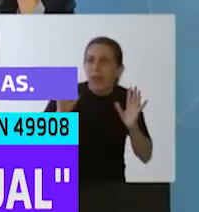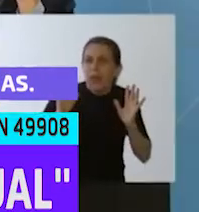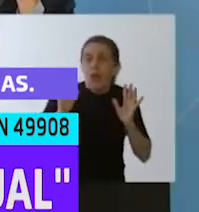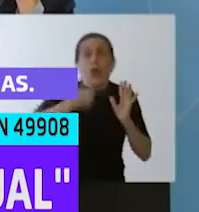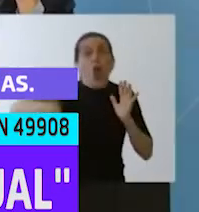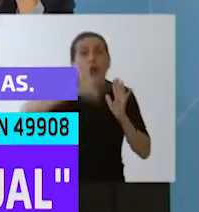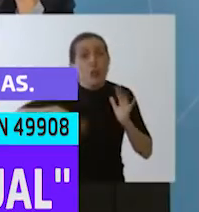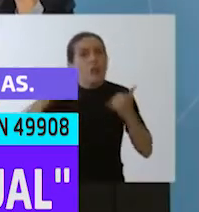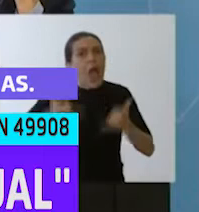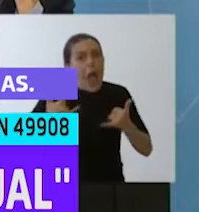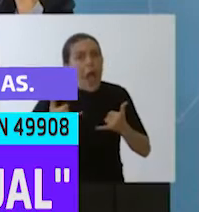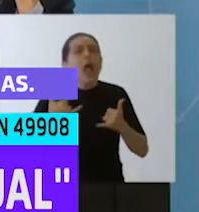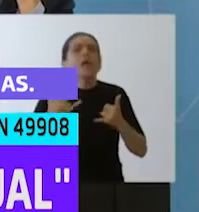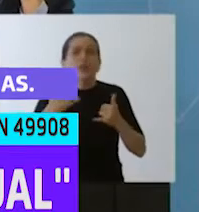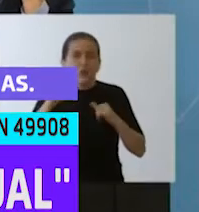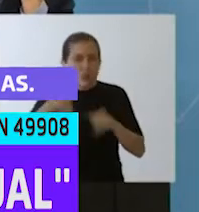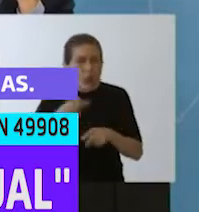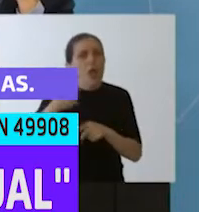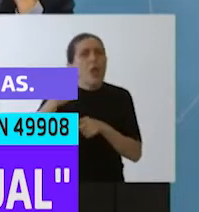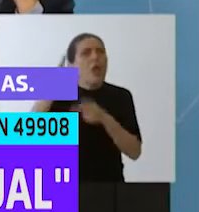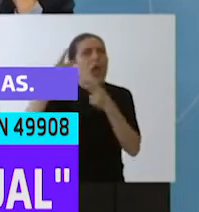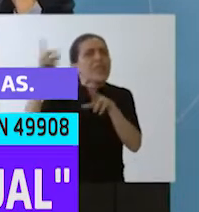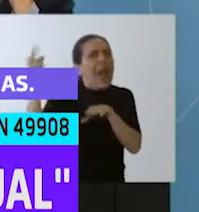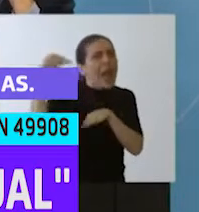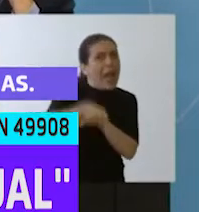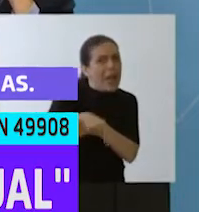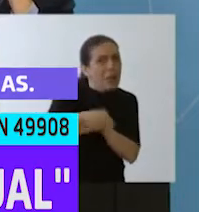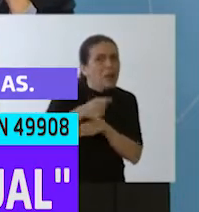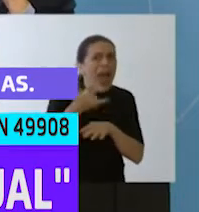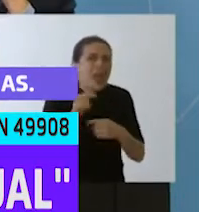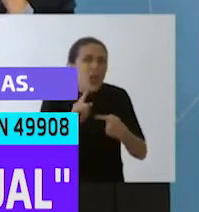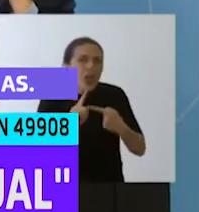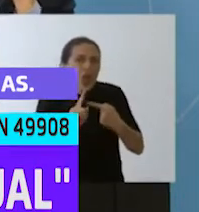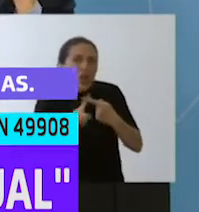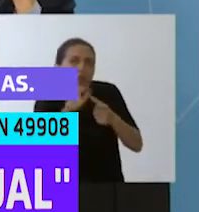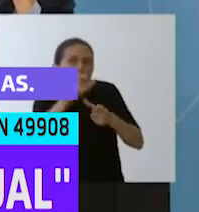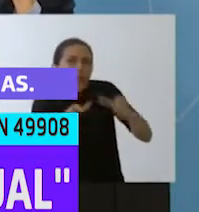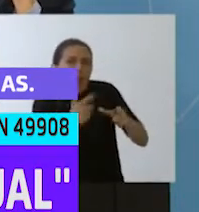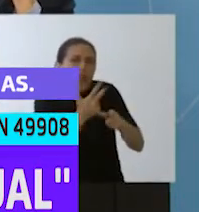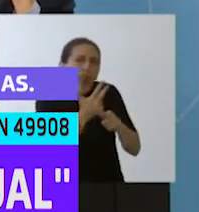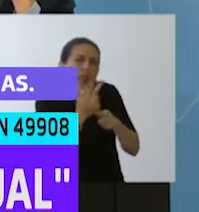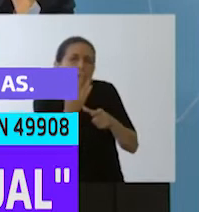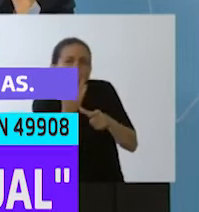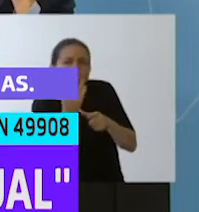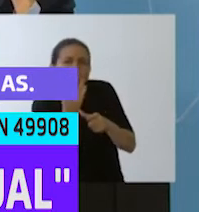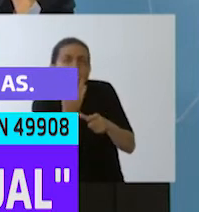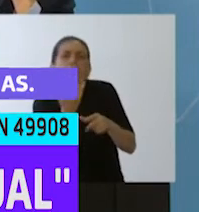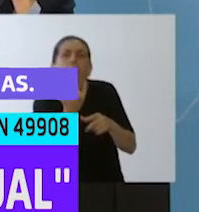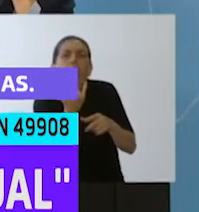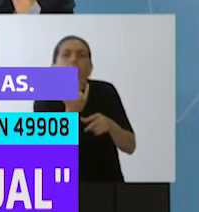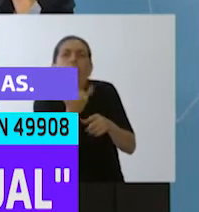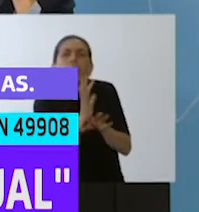y separarlos para que no, precisamente para que no contagien a otros y sobre todo en los casos de grupos de